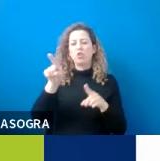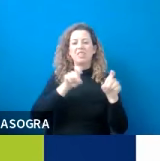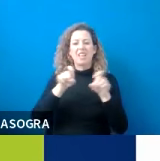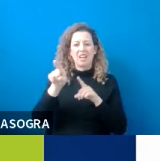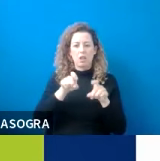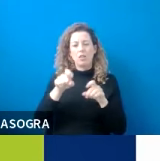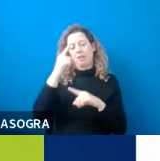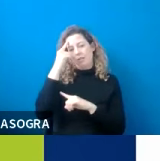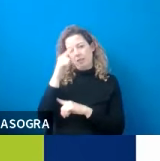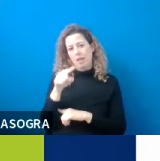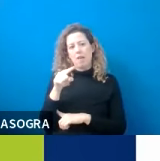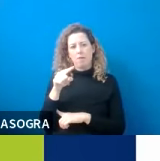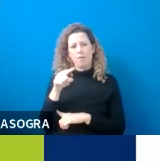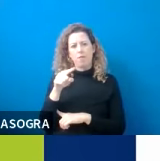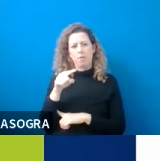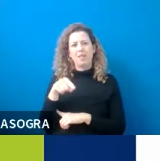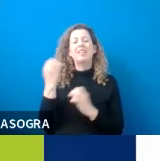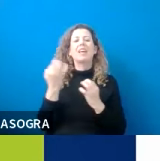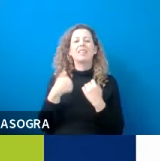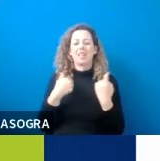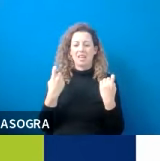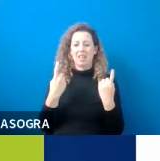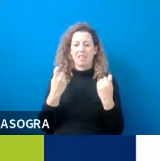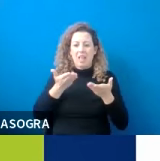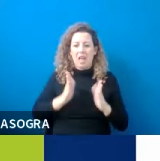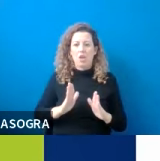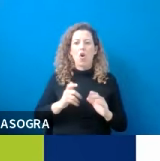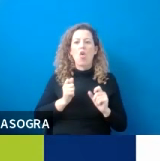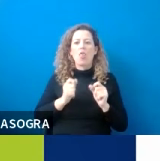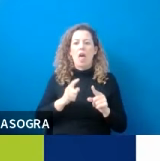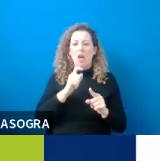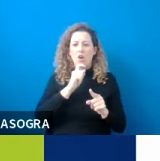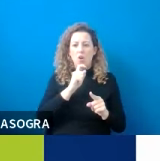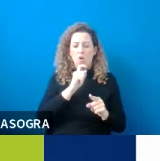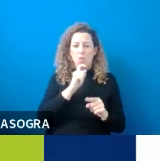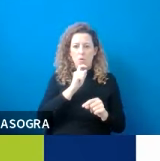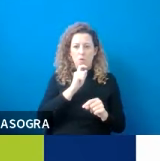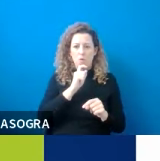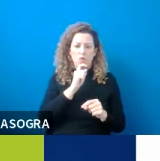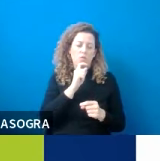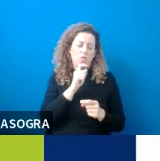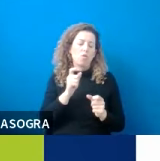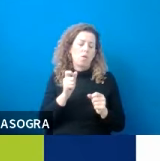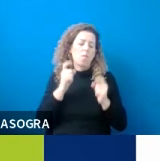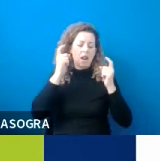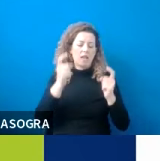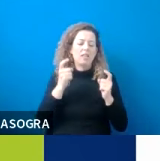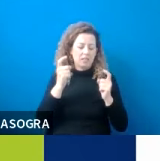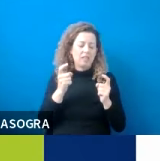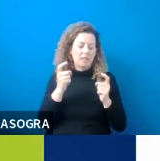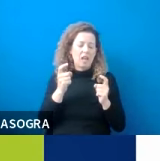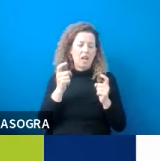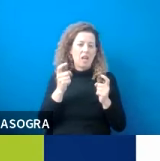que ellos sepan qué es lo que necesita su hijo y quién se lo da de una manera adecuada y evitar así un poco tanta cantidad de